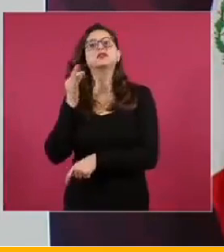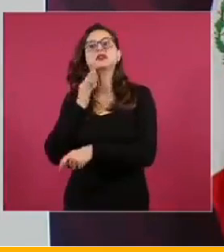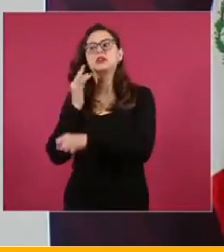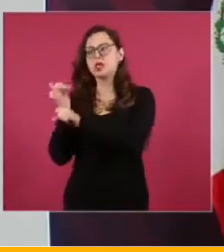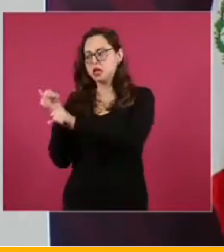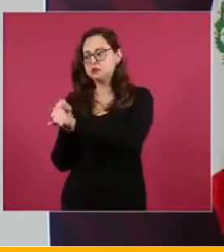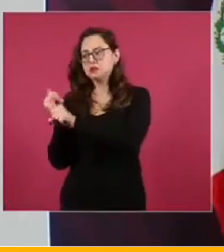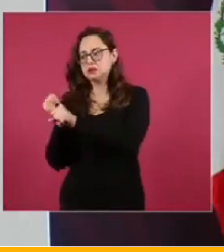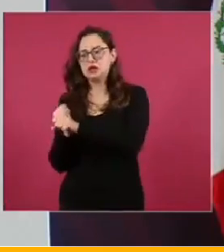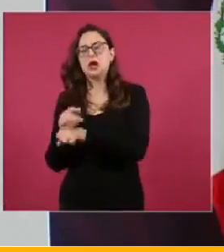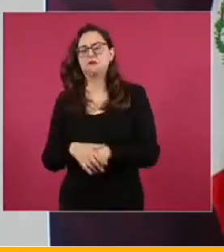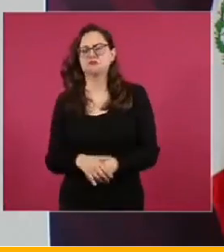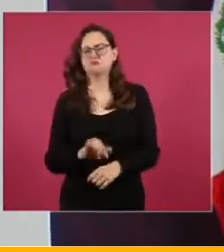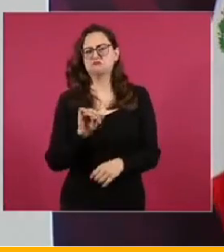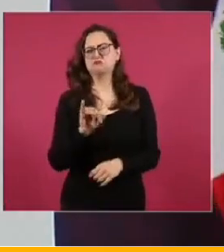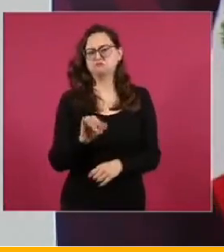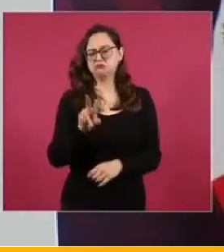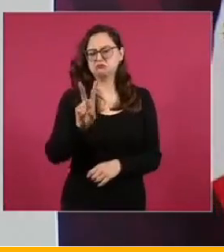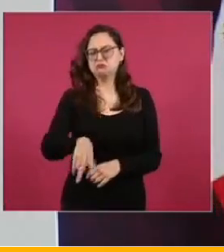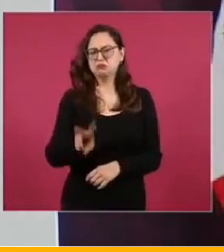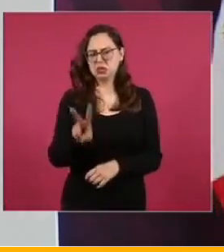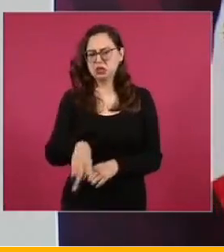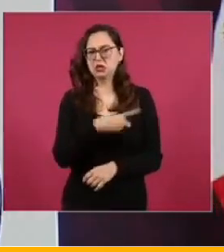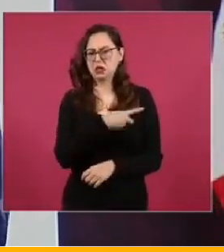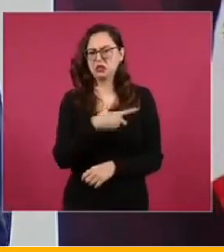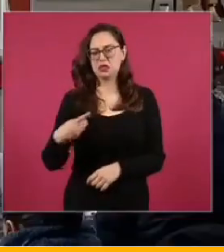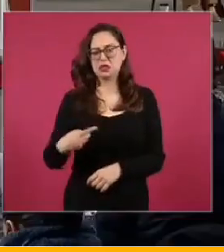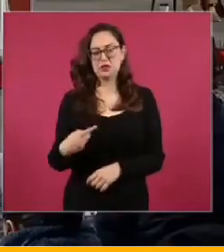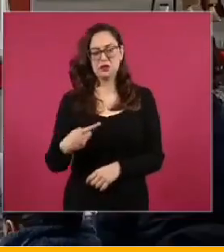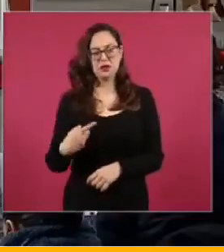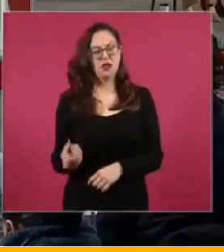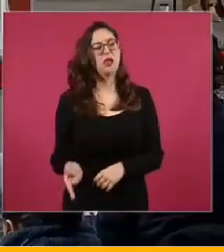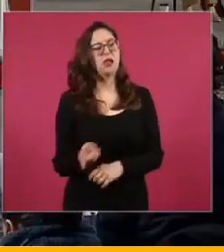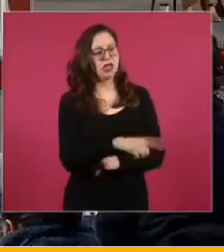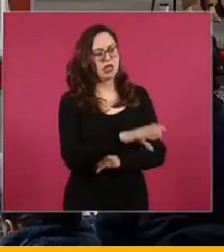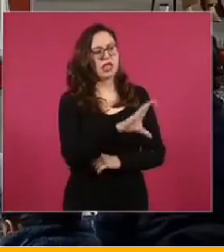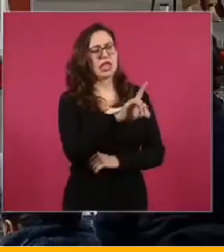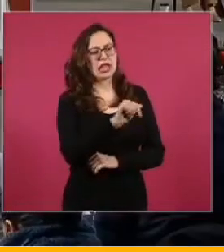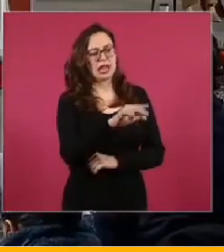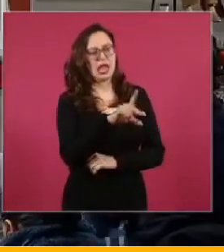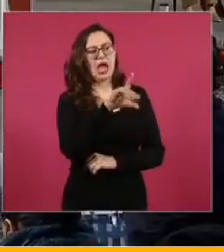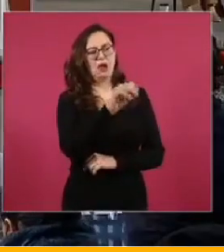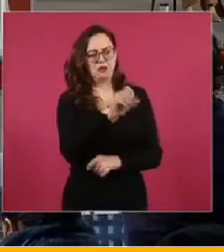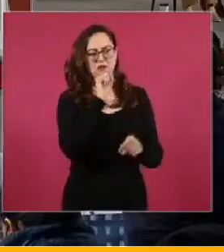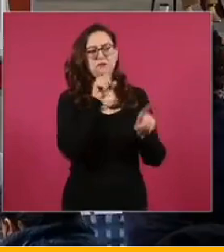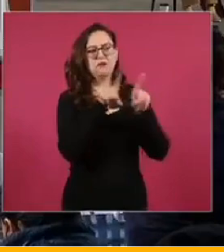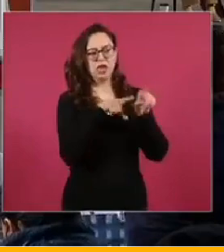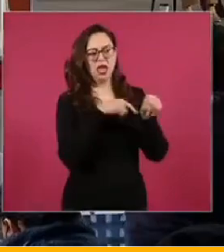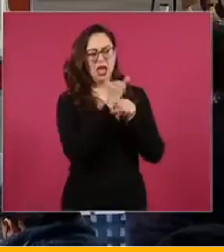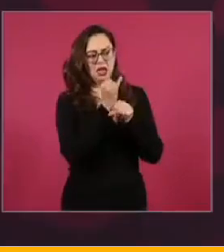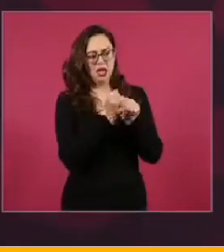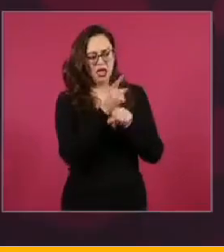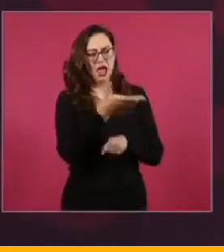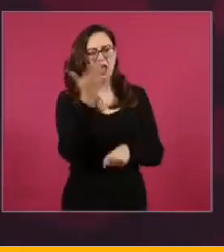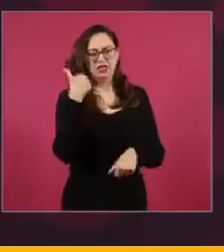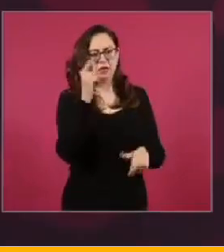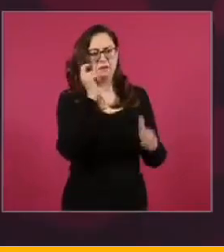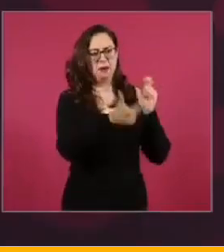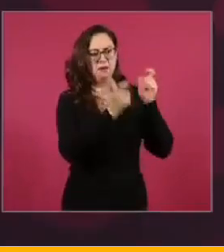Claudio X. González debería decir cuánto dinero recibió, de quién, para la campaña.